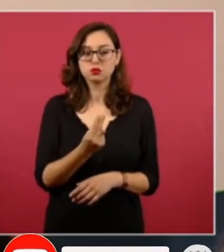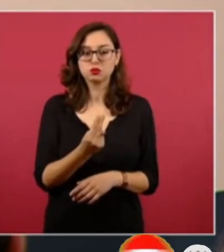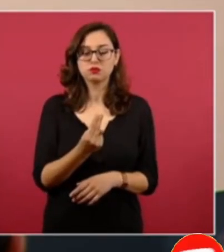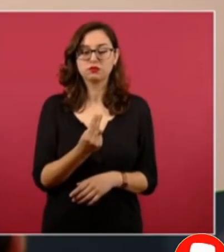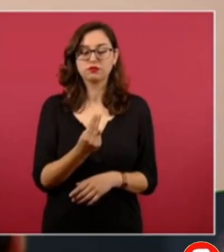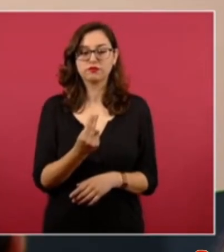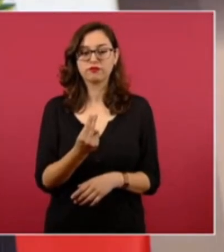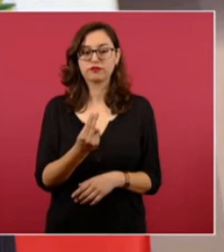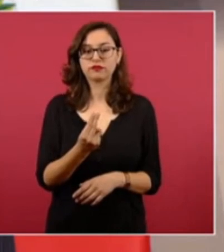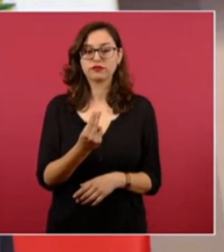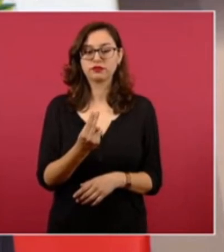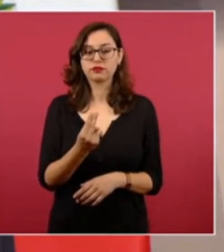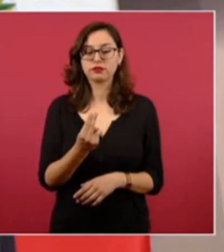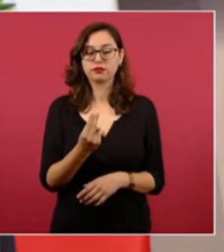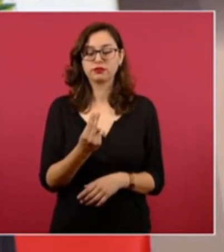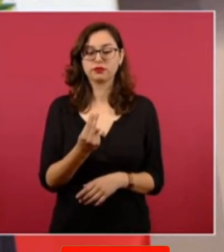enfrentar